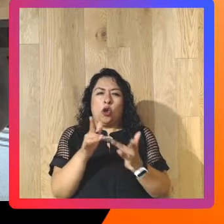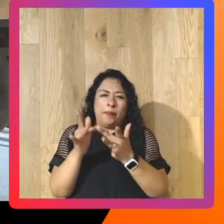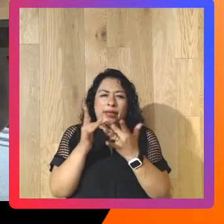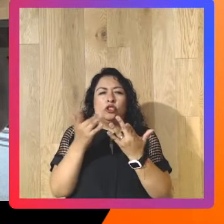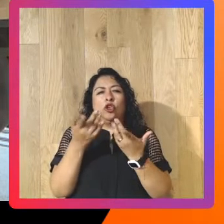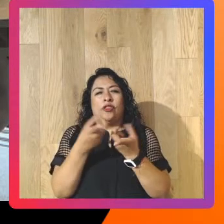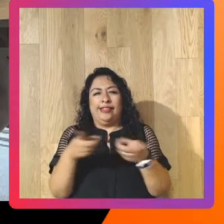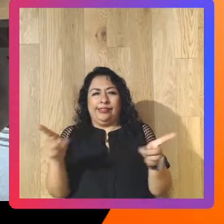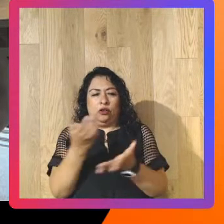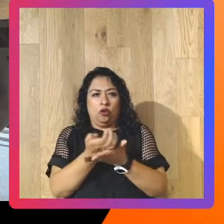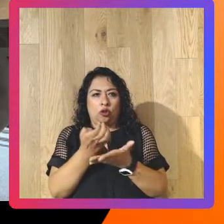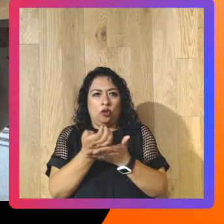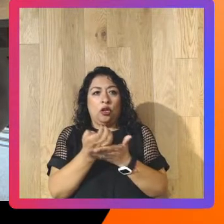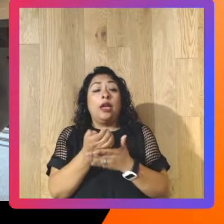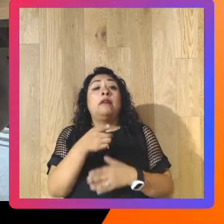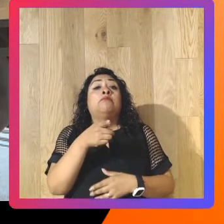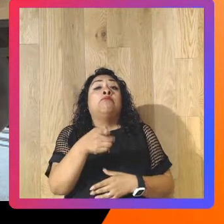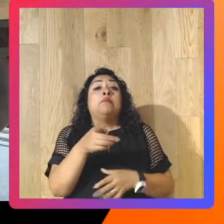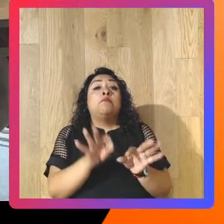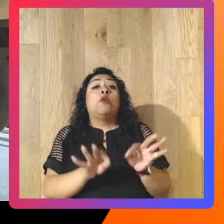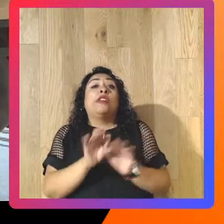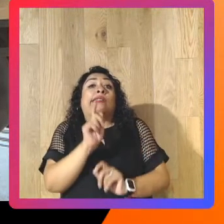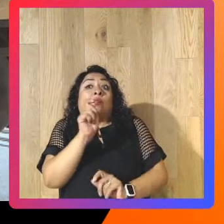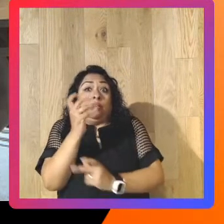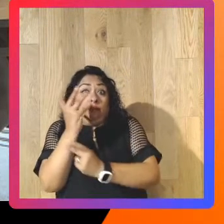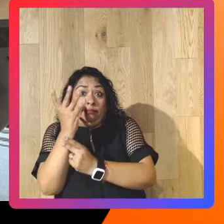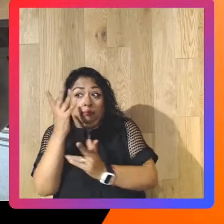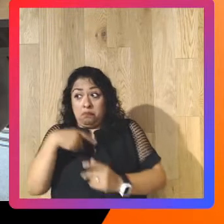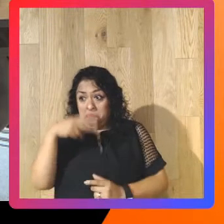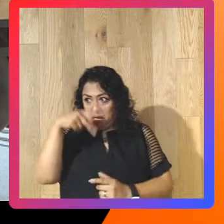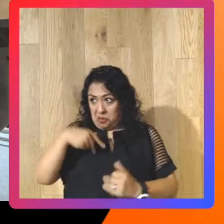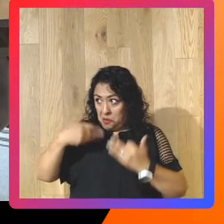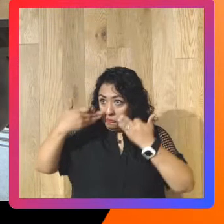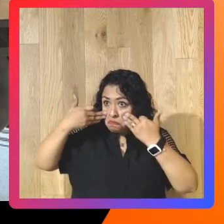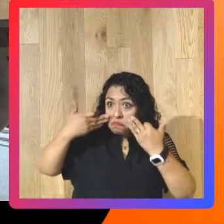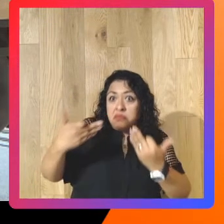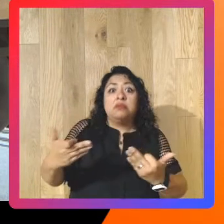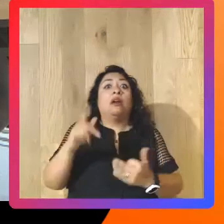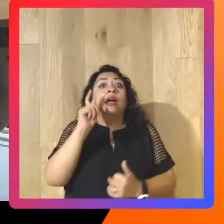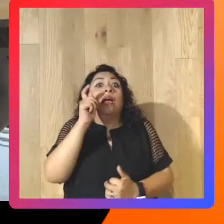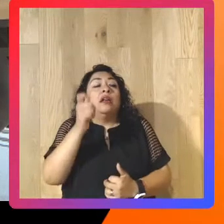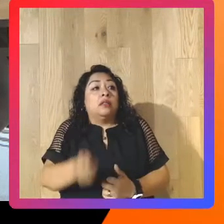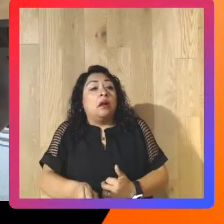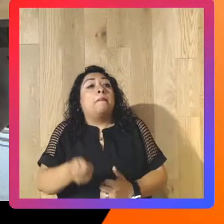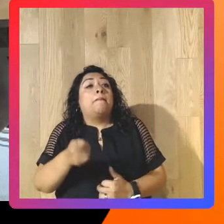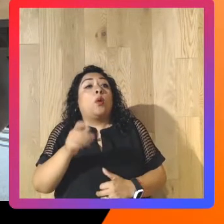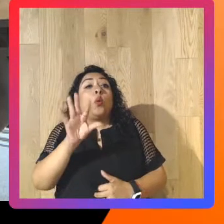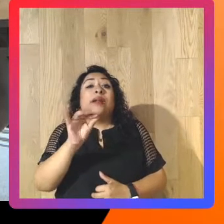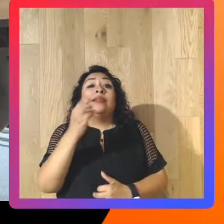y Desarrollo Económico, la OCDE, destacó que México ha sido testigo de un aumento del